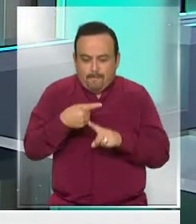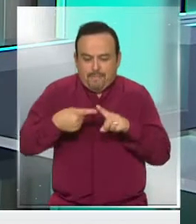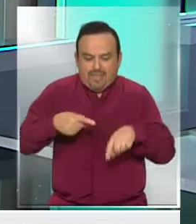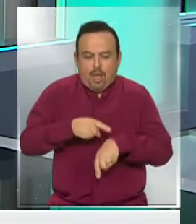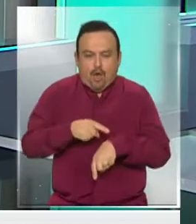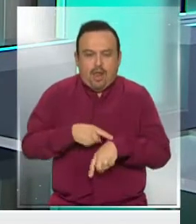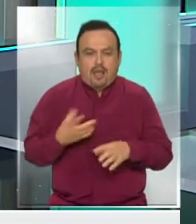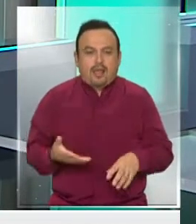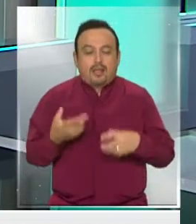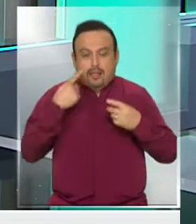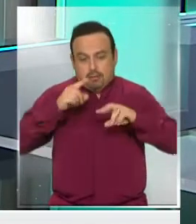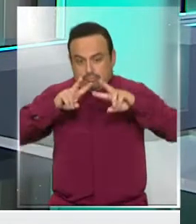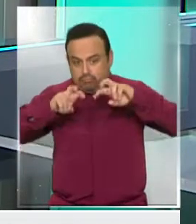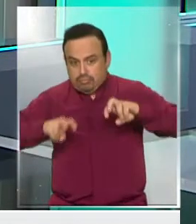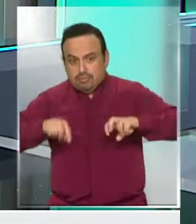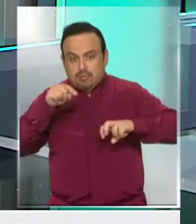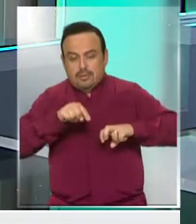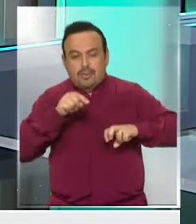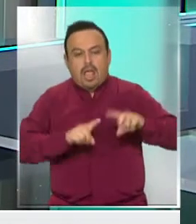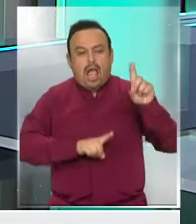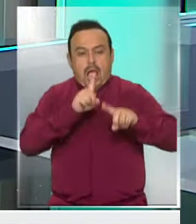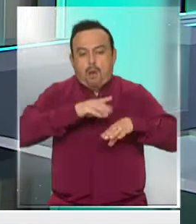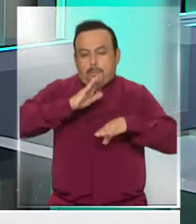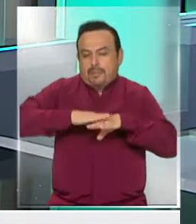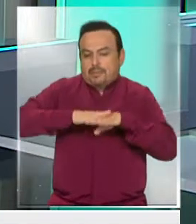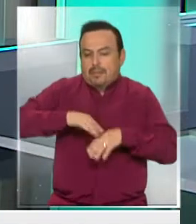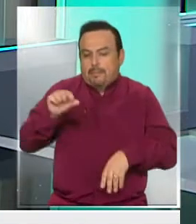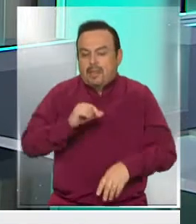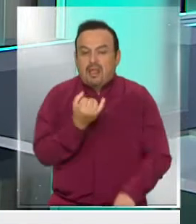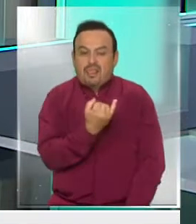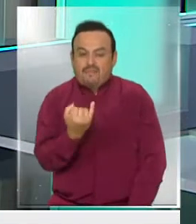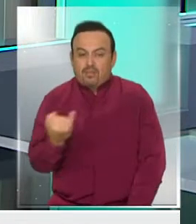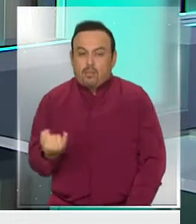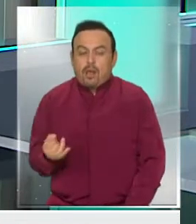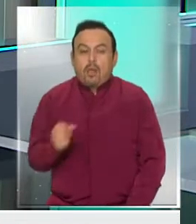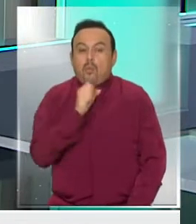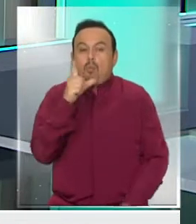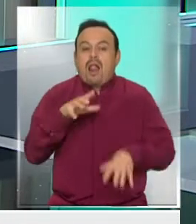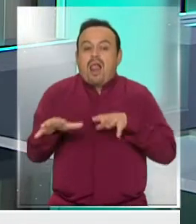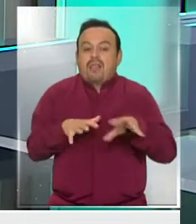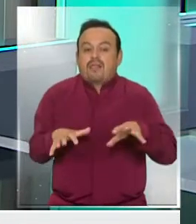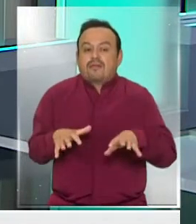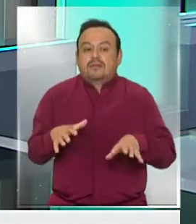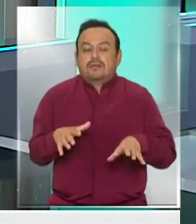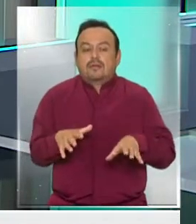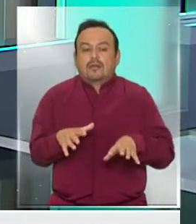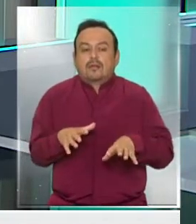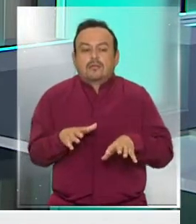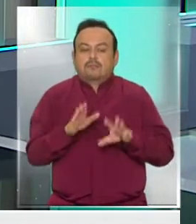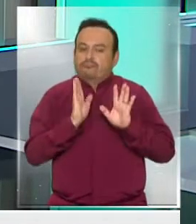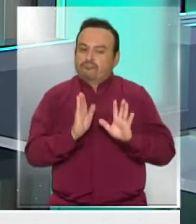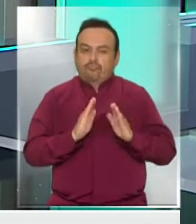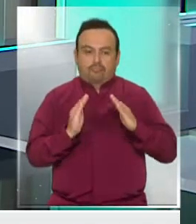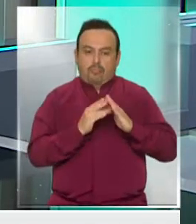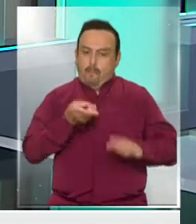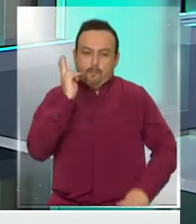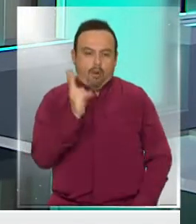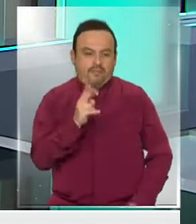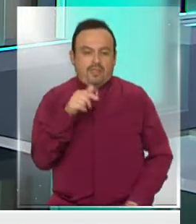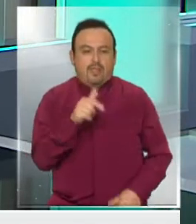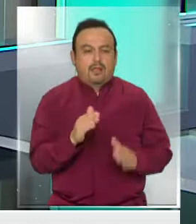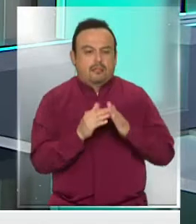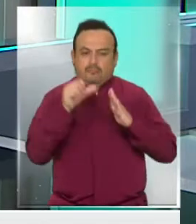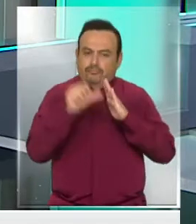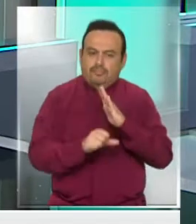Ya revisábamos recién algunas de las excepciones y permisos individuales, pero ¿cuáles actividades van a quedar derechamente prohibidas en